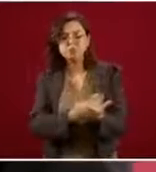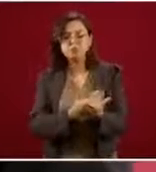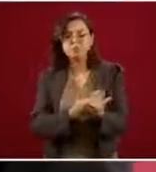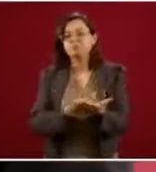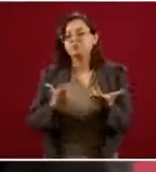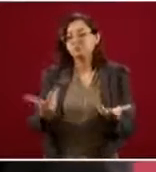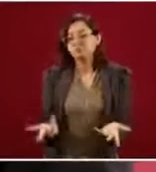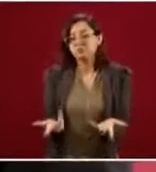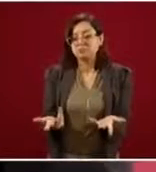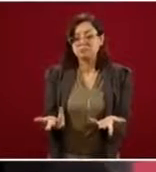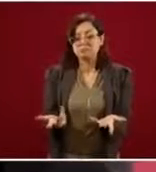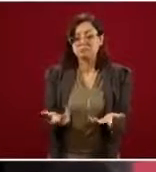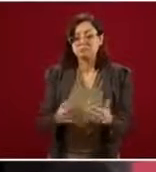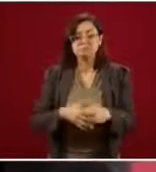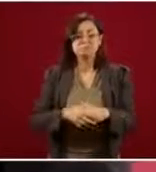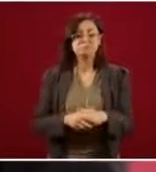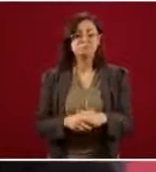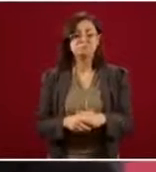y eso